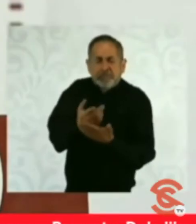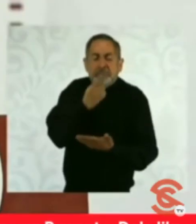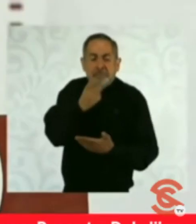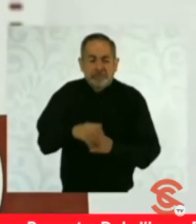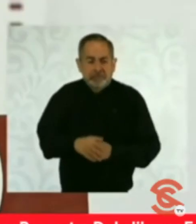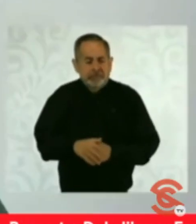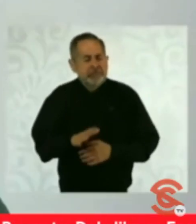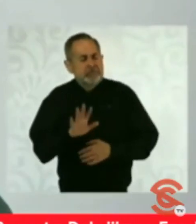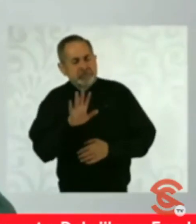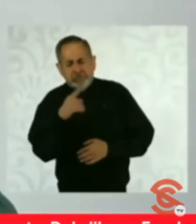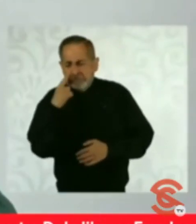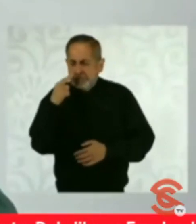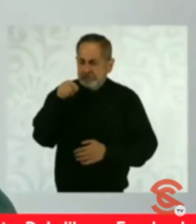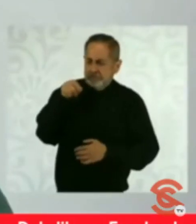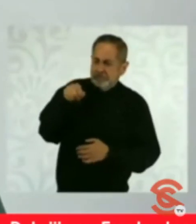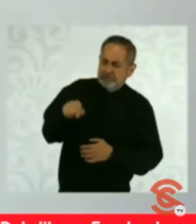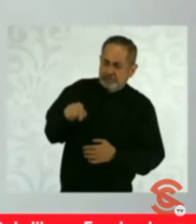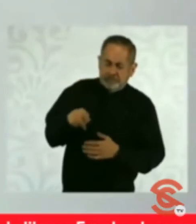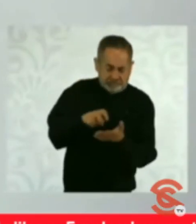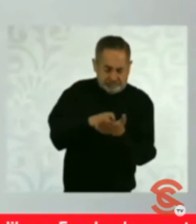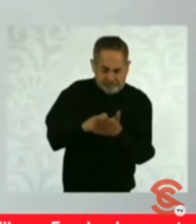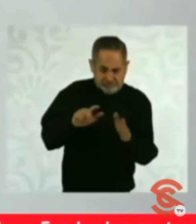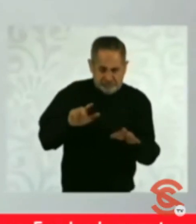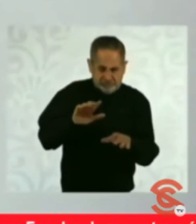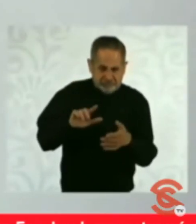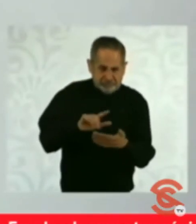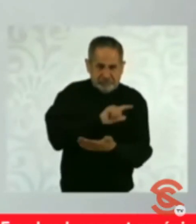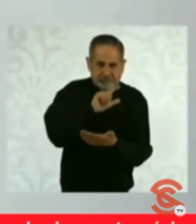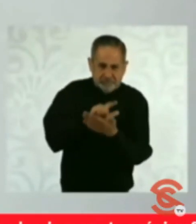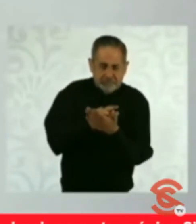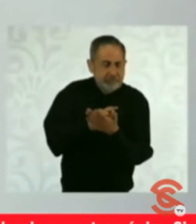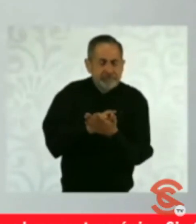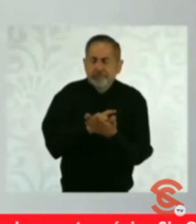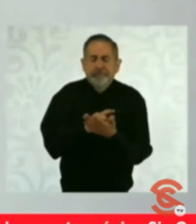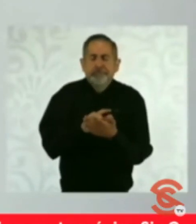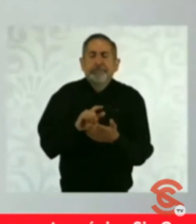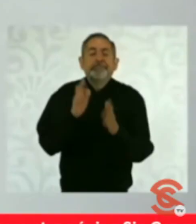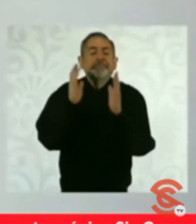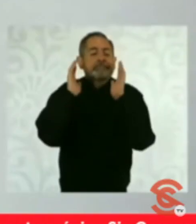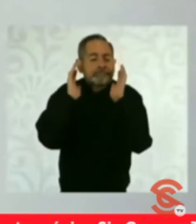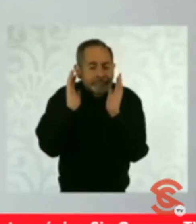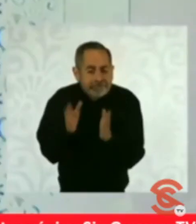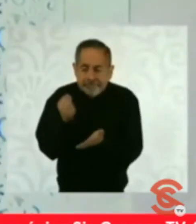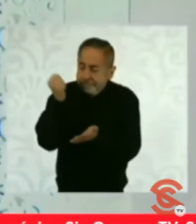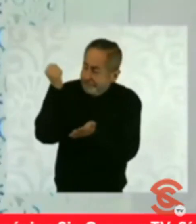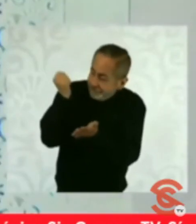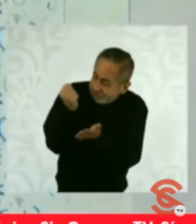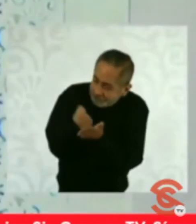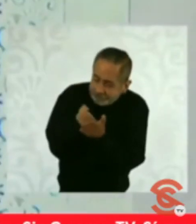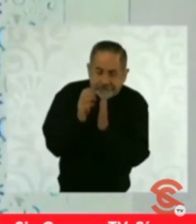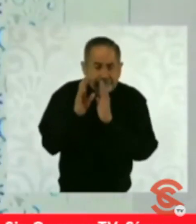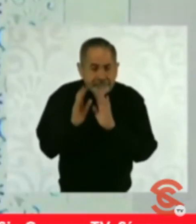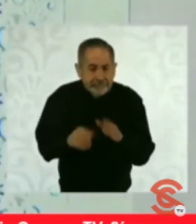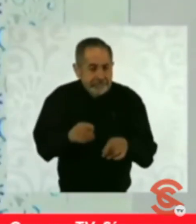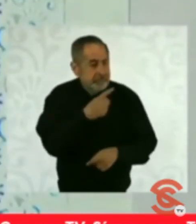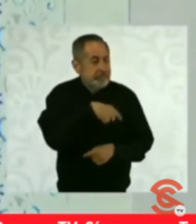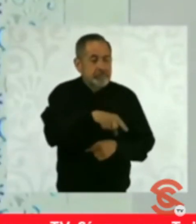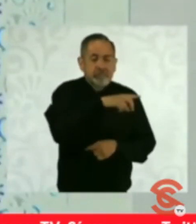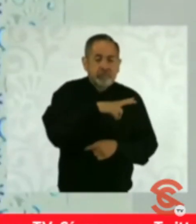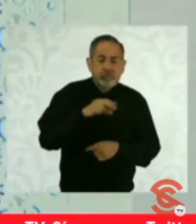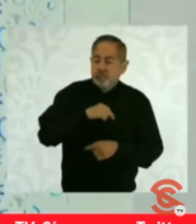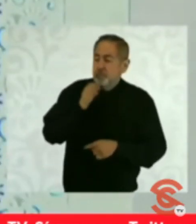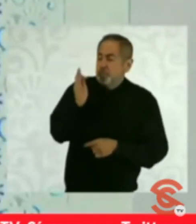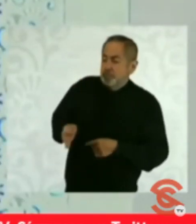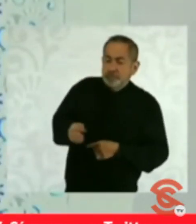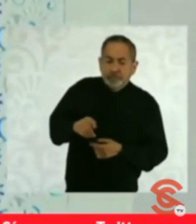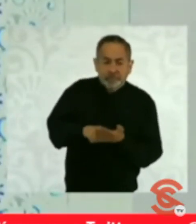de la reforma al Poder Judicial, que ya fue aprobada, porque no reconoce que haya